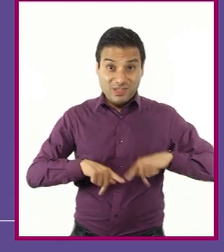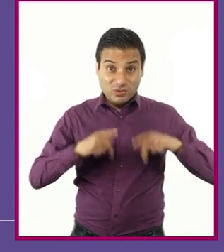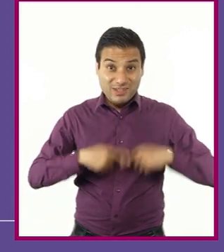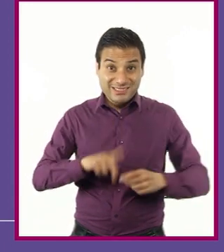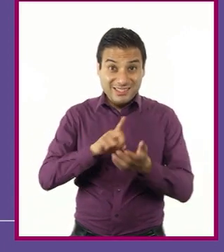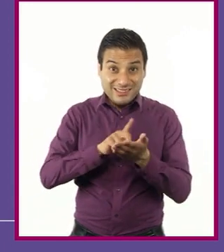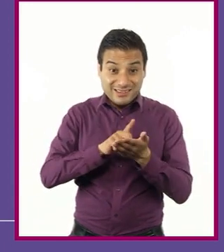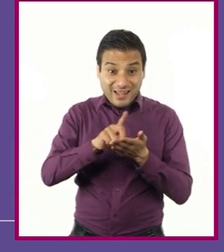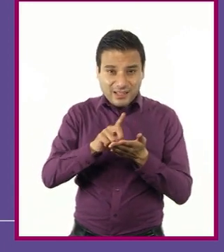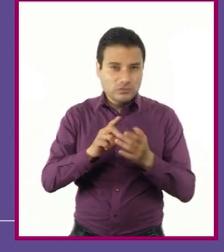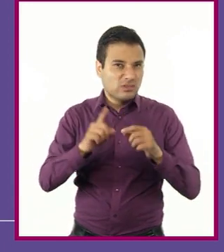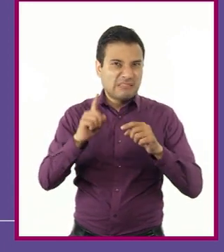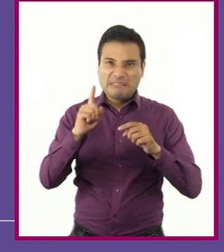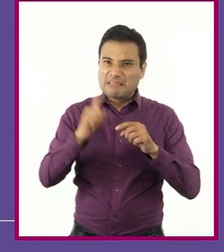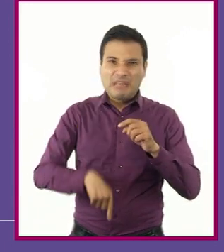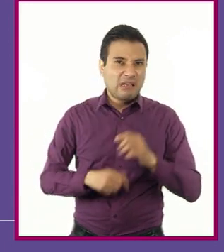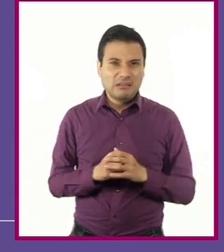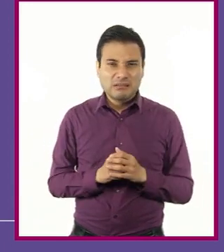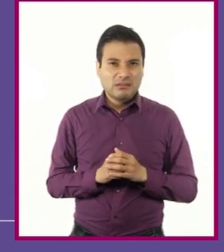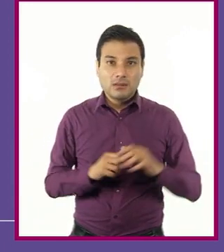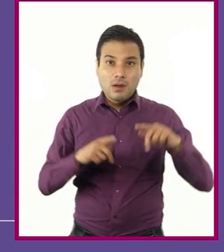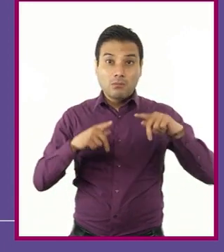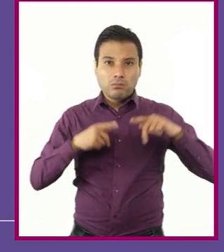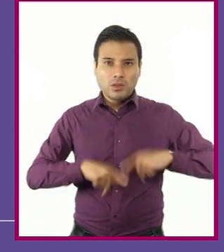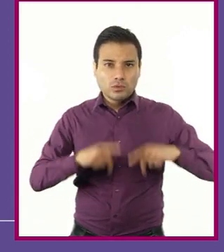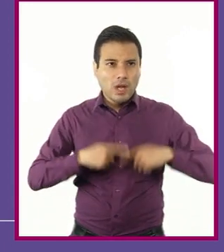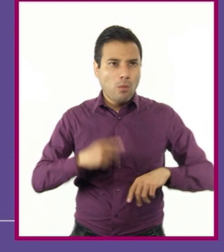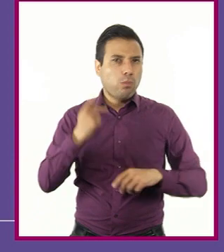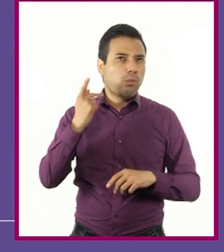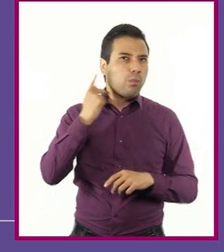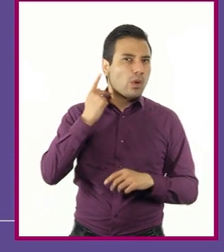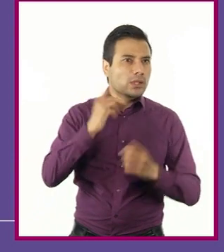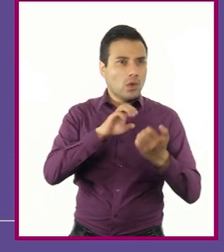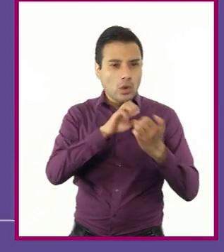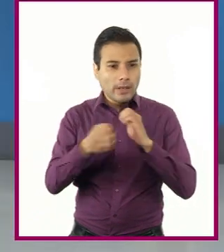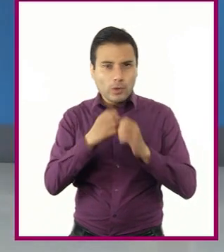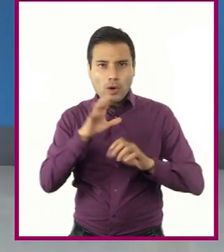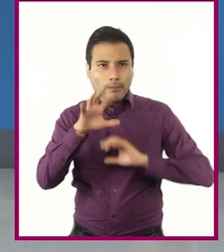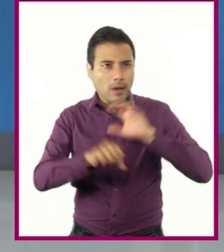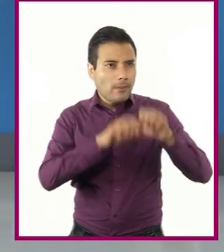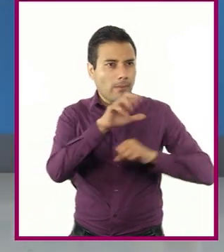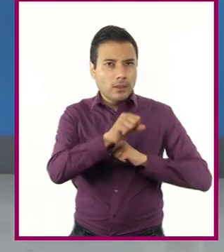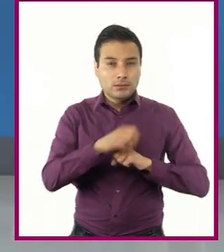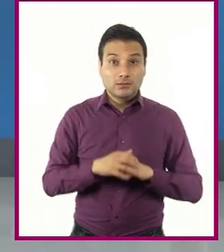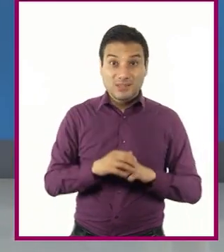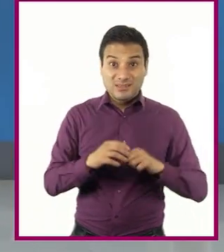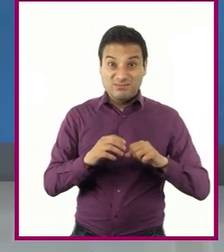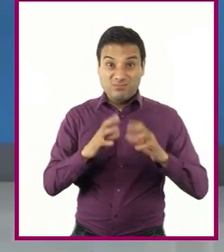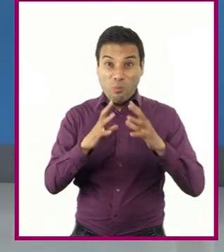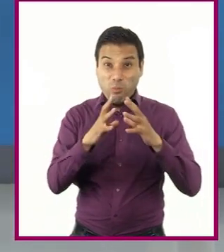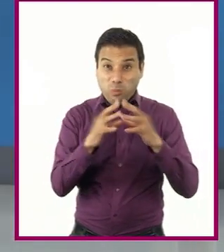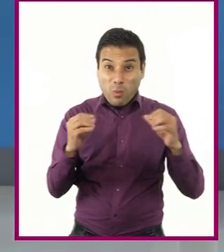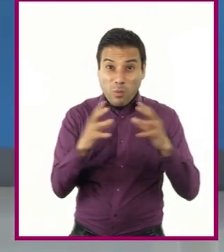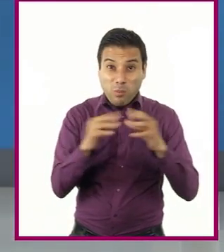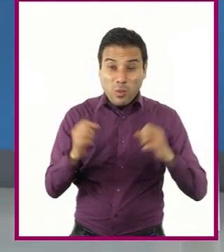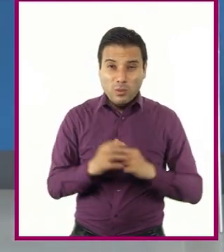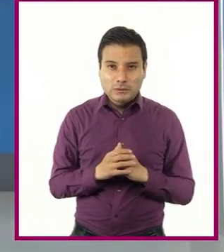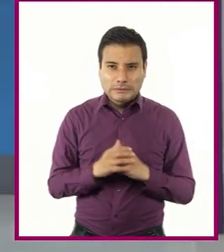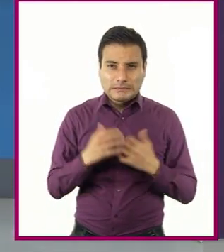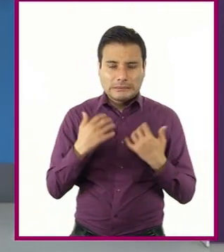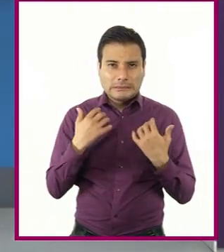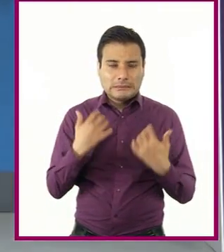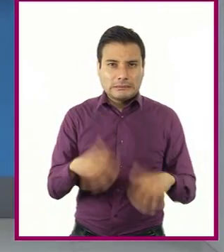se generalizaron los arrestos políticos y las desapariciones. Qué historia más interesante,